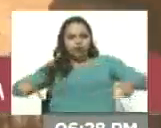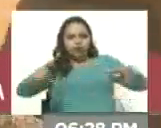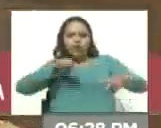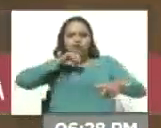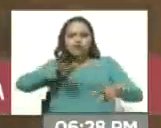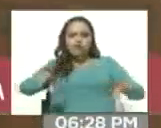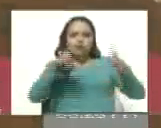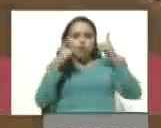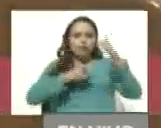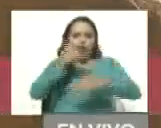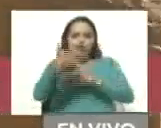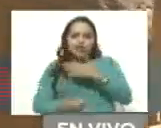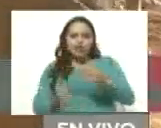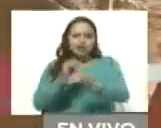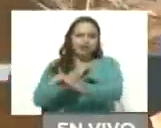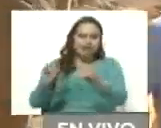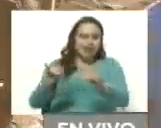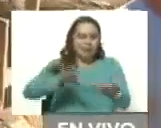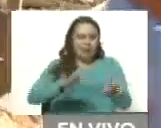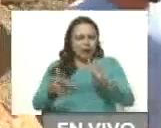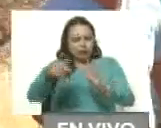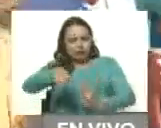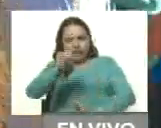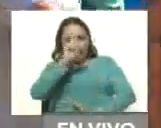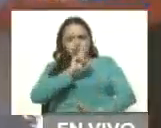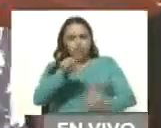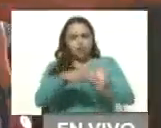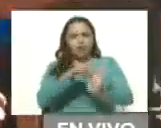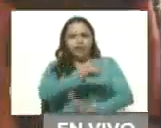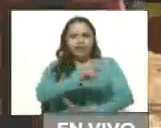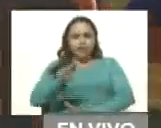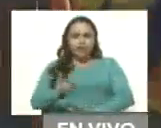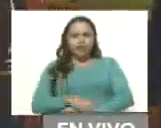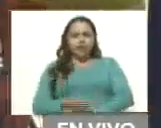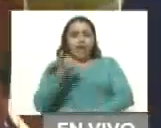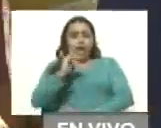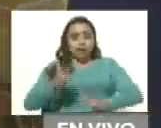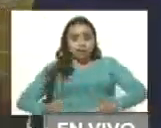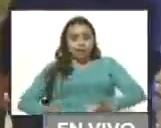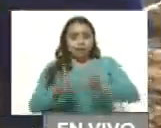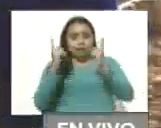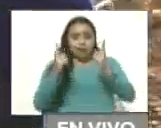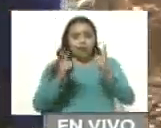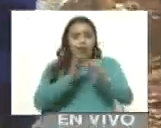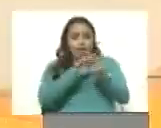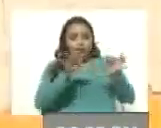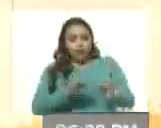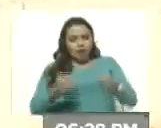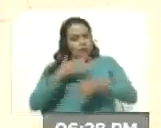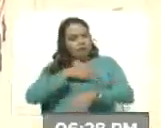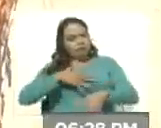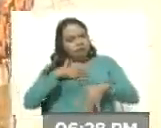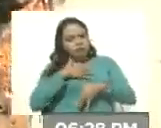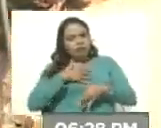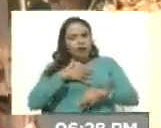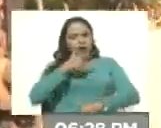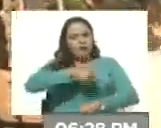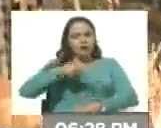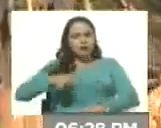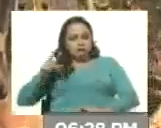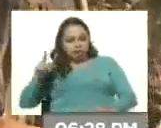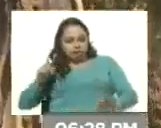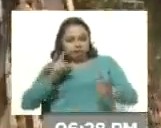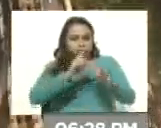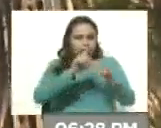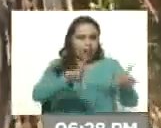proyecto que estará finalizado en este año 2022 y que permitirá de forma grata y amena para los visitantes del litoral